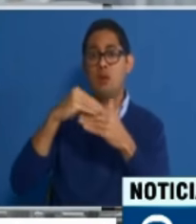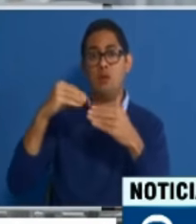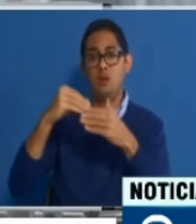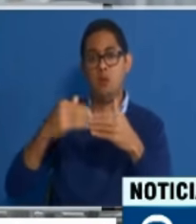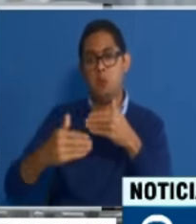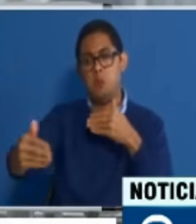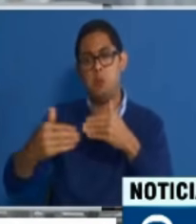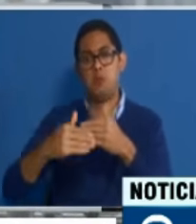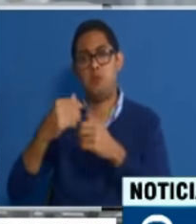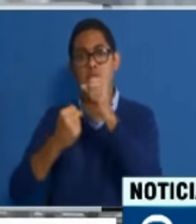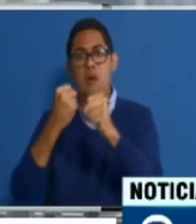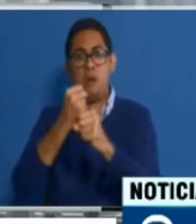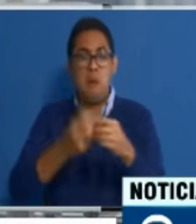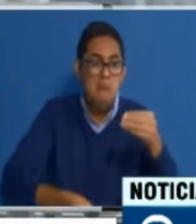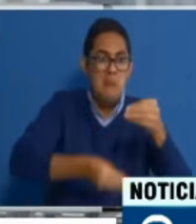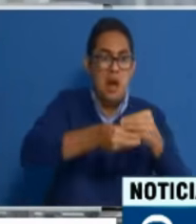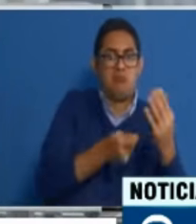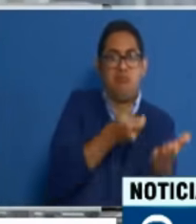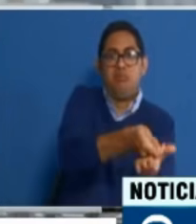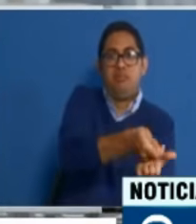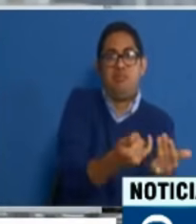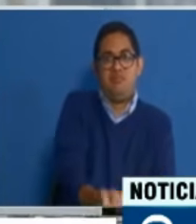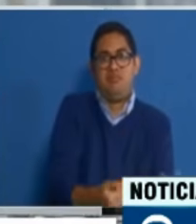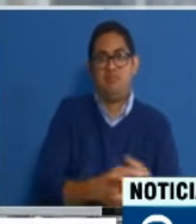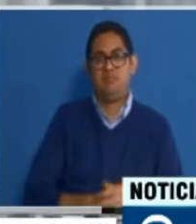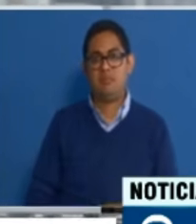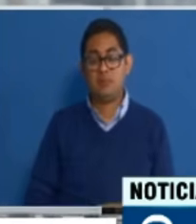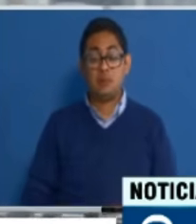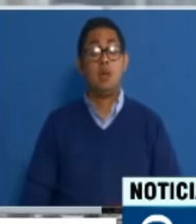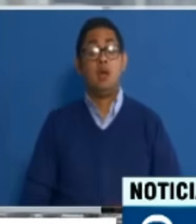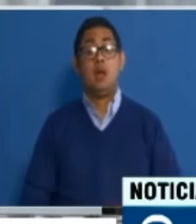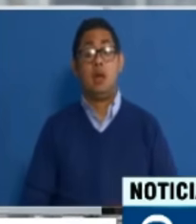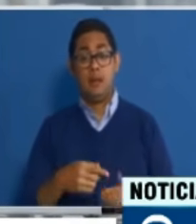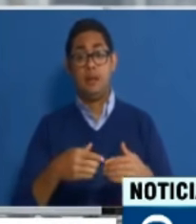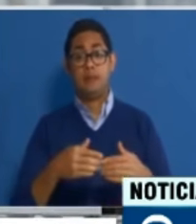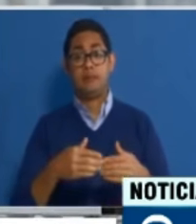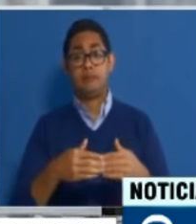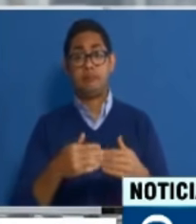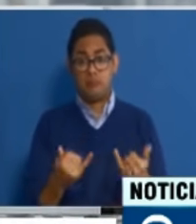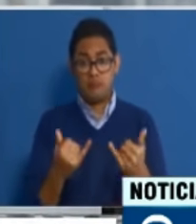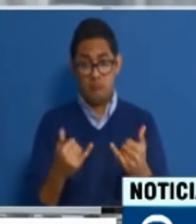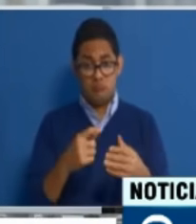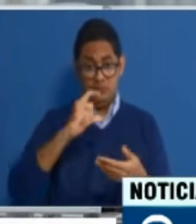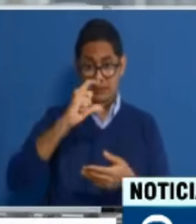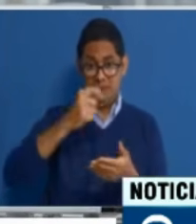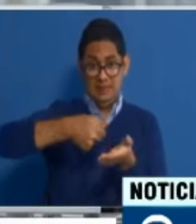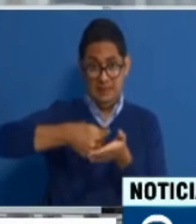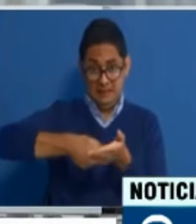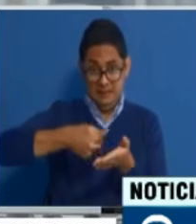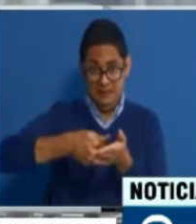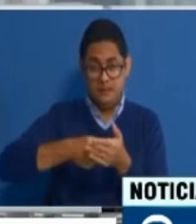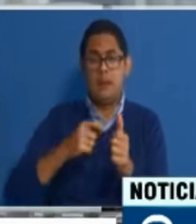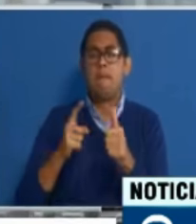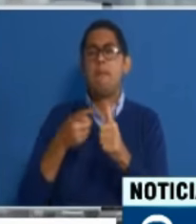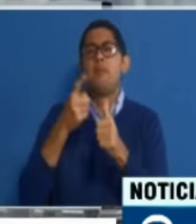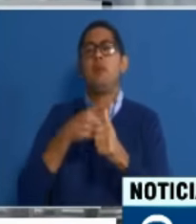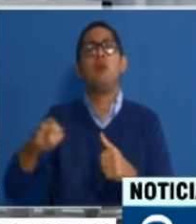año. Esta primera etapa va a ser beneficiado 84.000 panameñas y